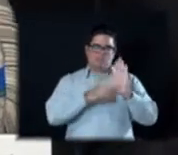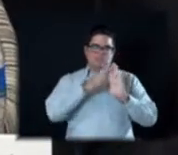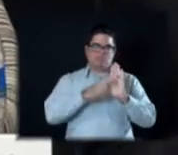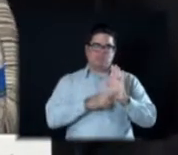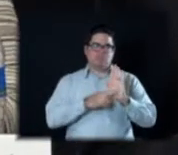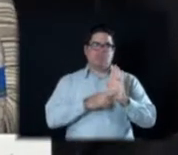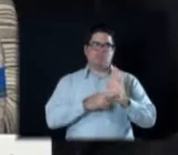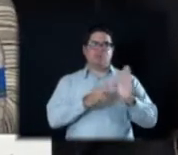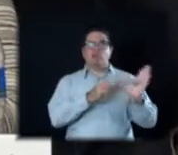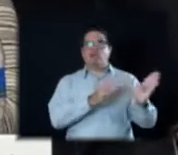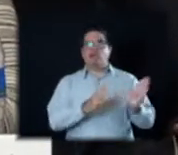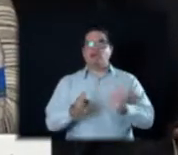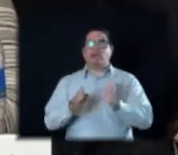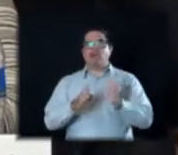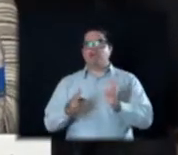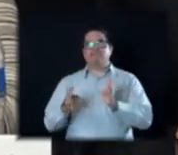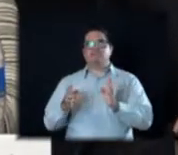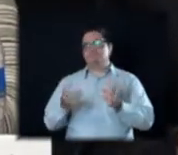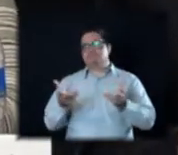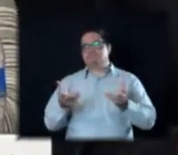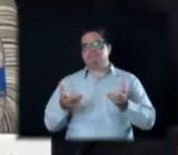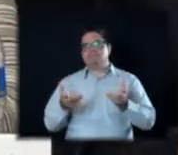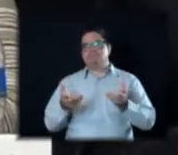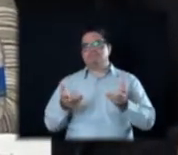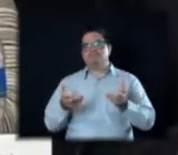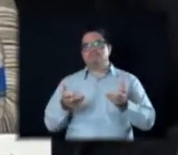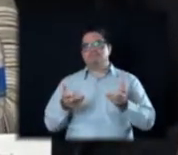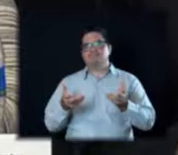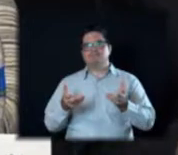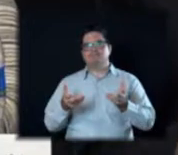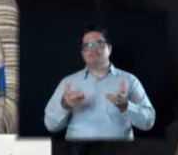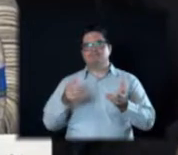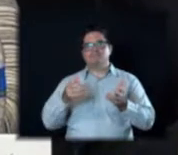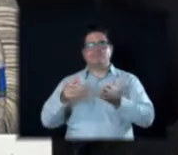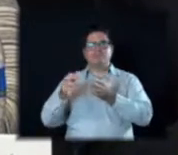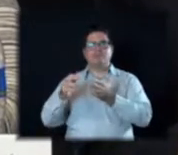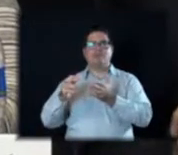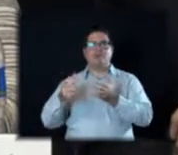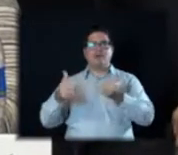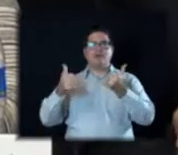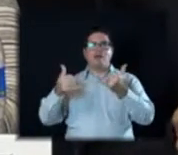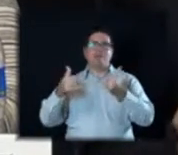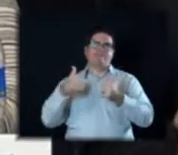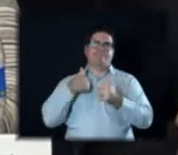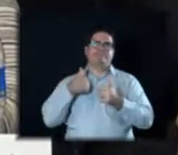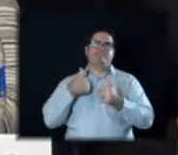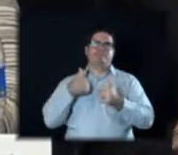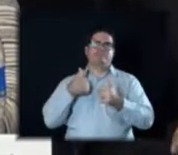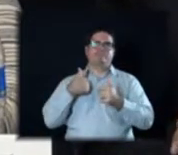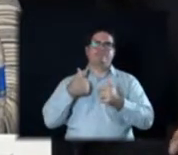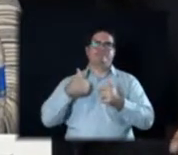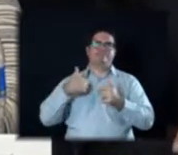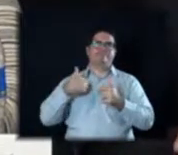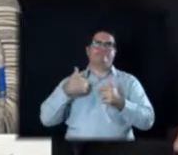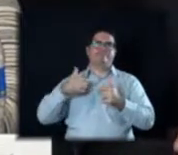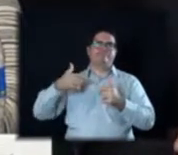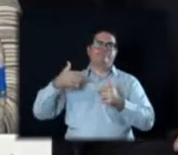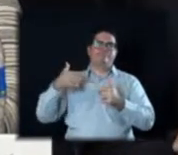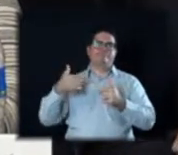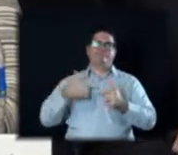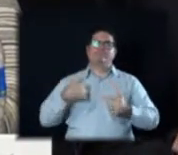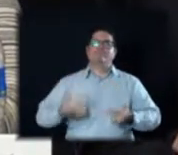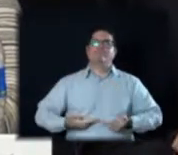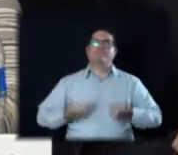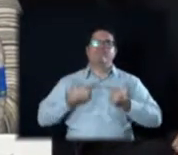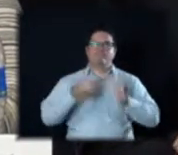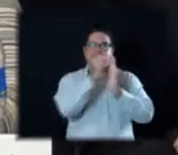administración actual ya no hablan sobre el ITC cuando hablamos de esto en Nueva York, pero en parte yo vengo de un estado donde